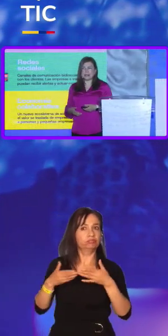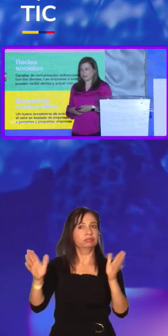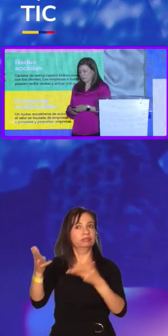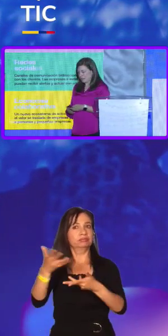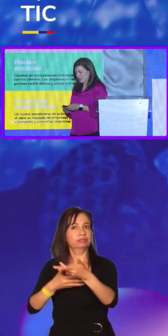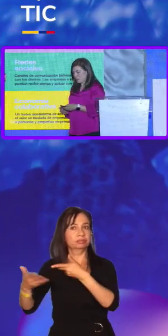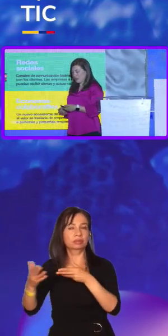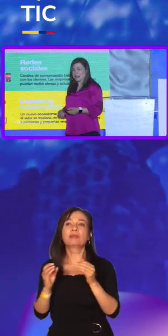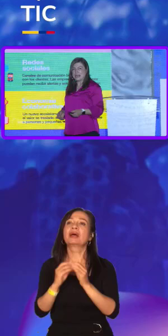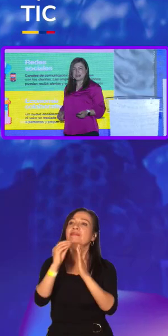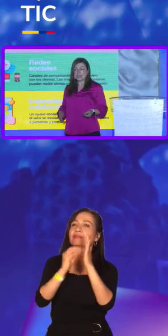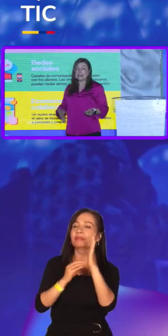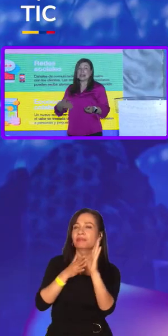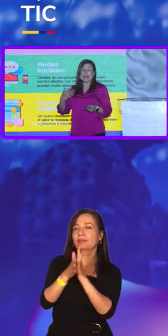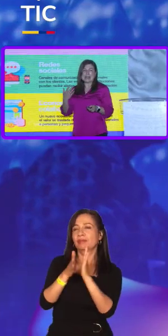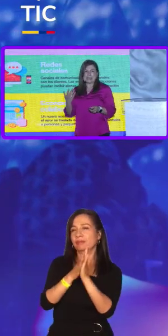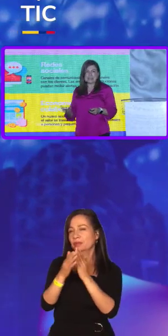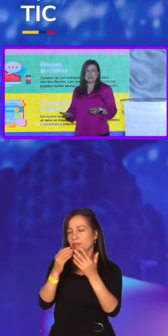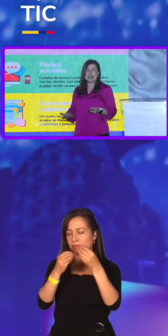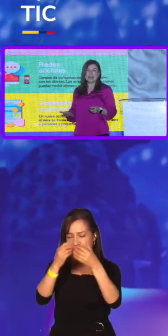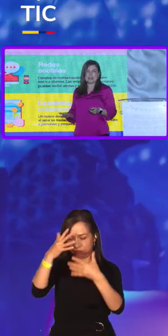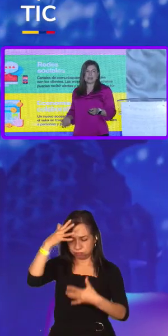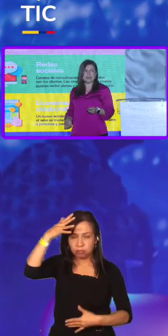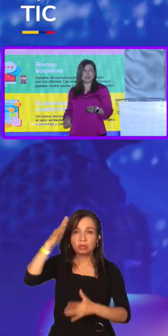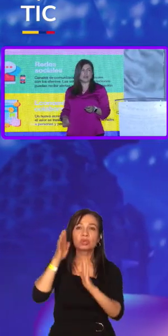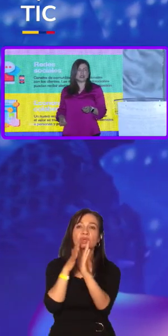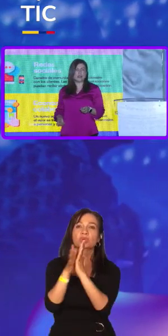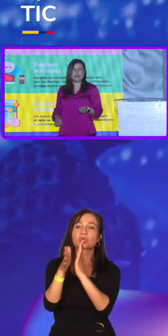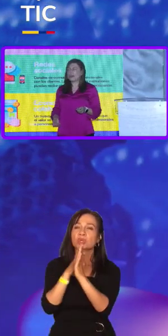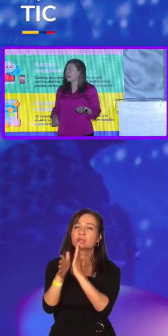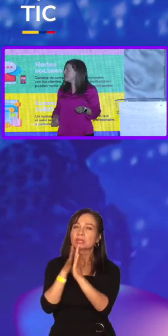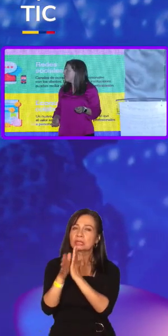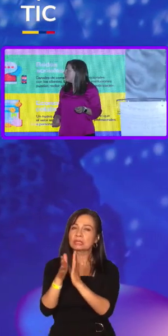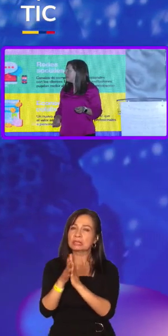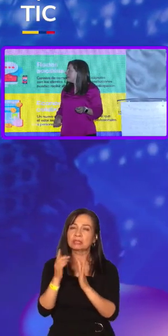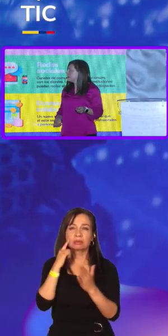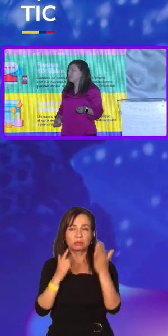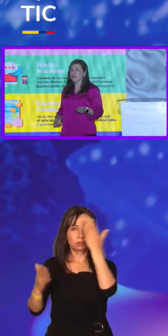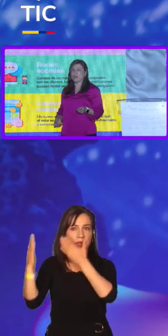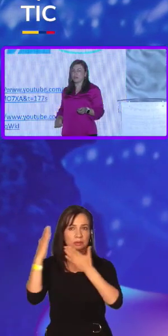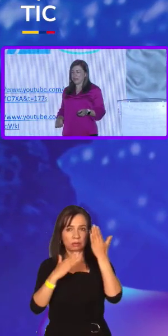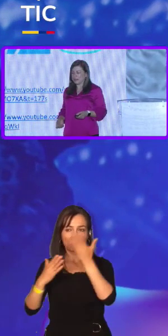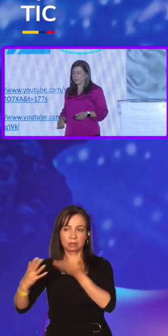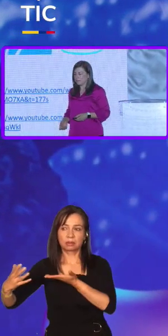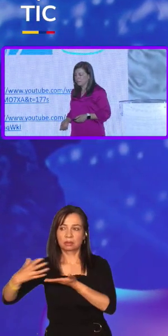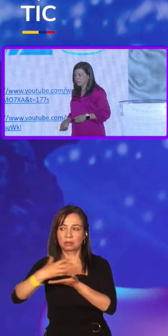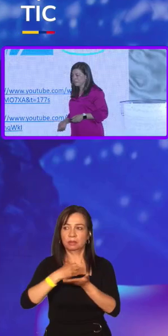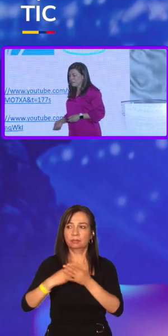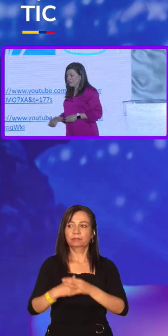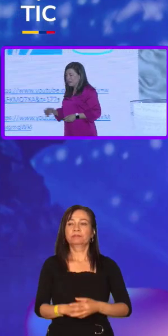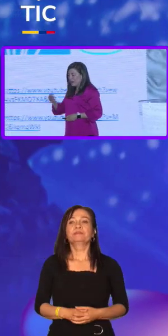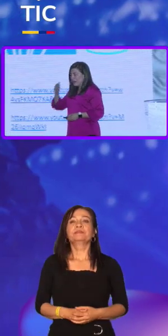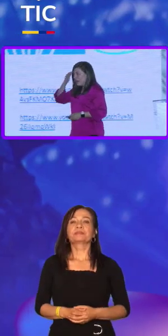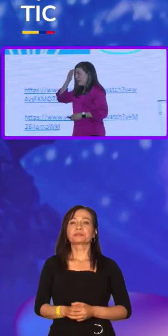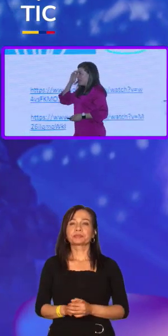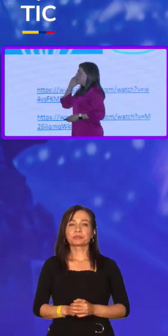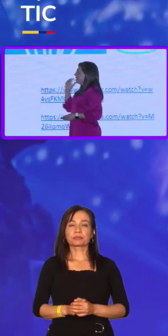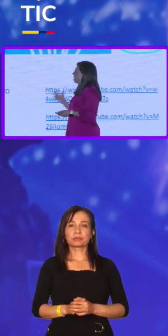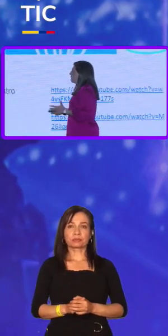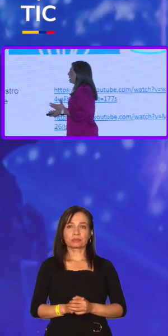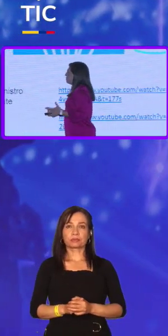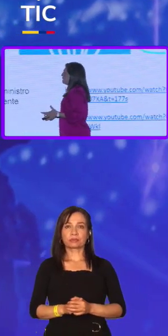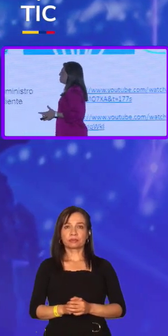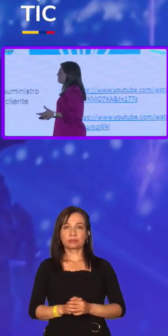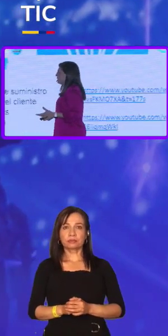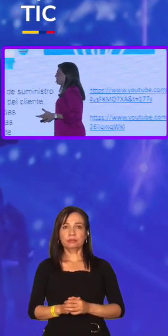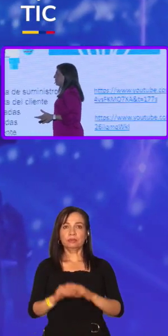supuesto, Big Data, para poder analizar la grandísima cantidad de información que estamos recopilando.